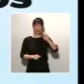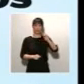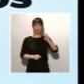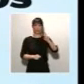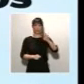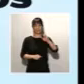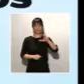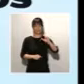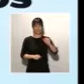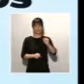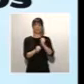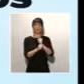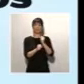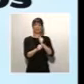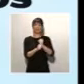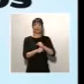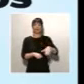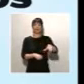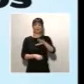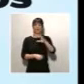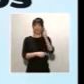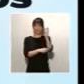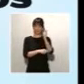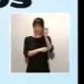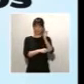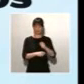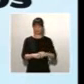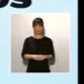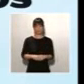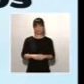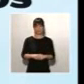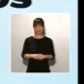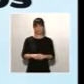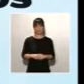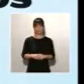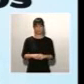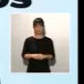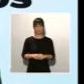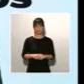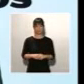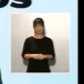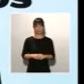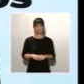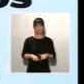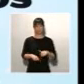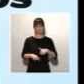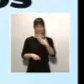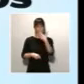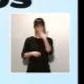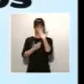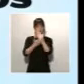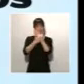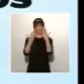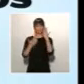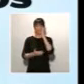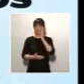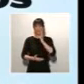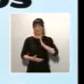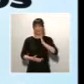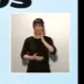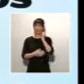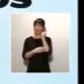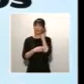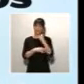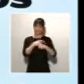en la Comandancia de Ciudad Real. Desde aquí, quiero mostrar todo mi afecto y mi apoyo a su familia.